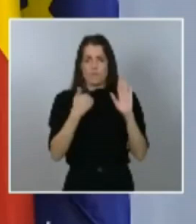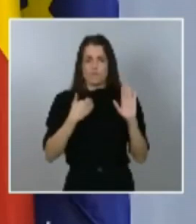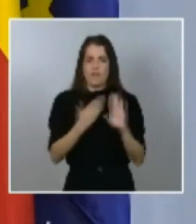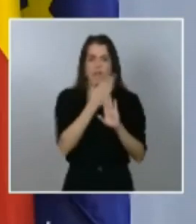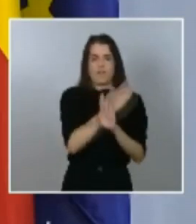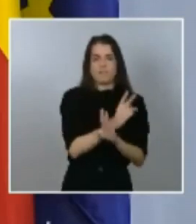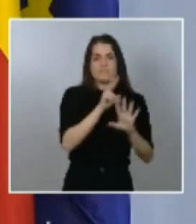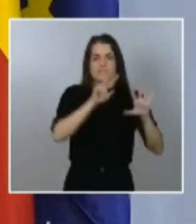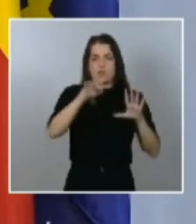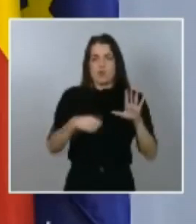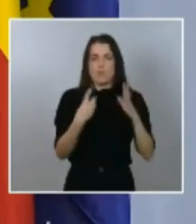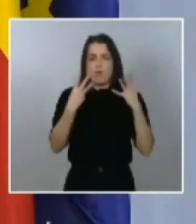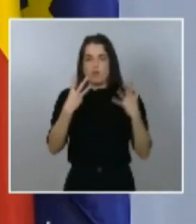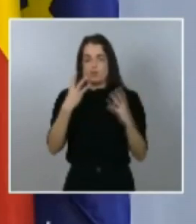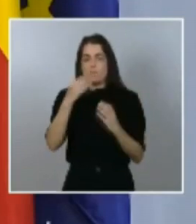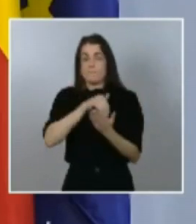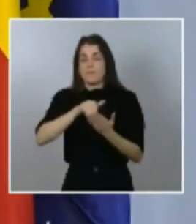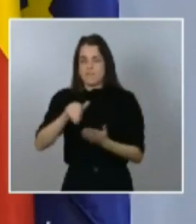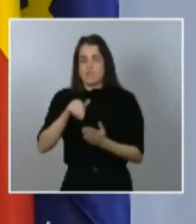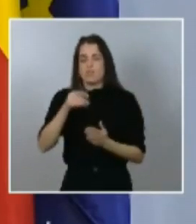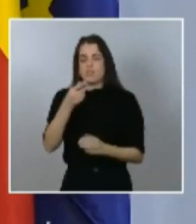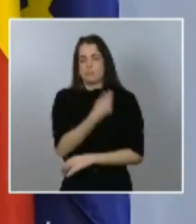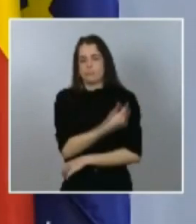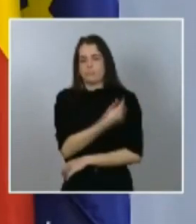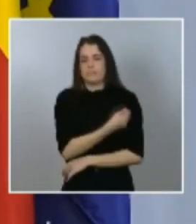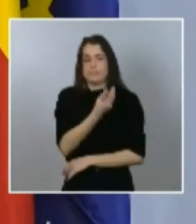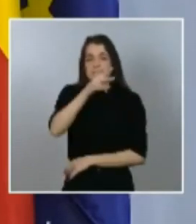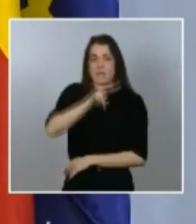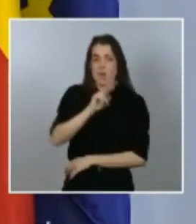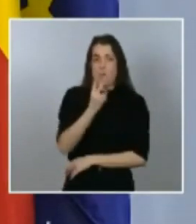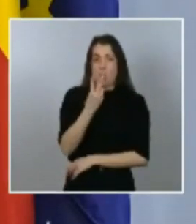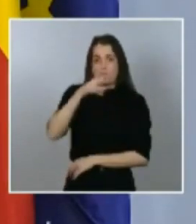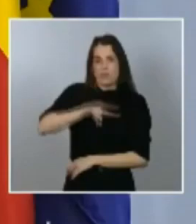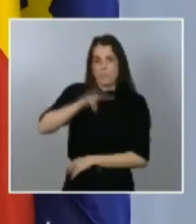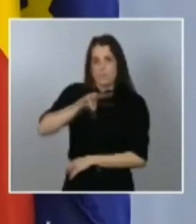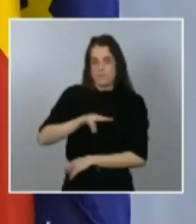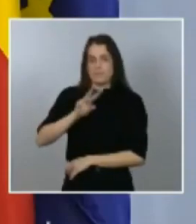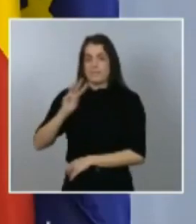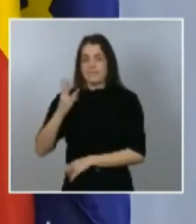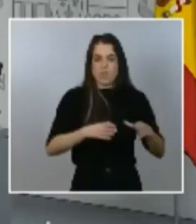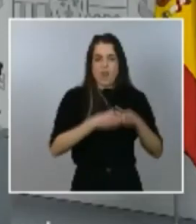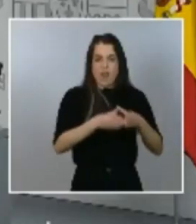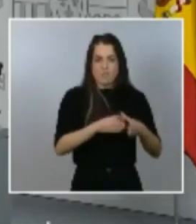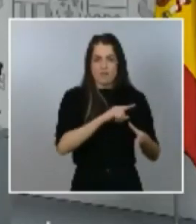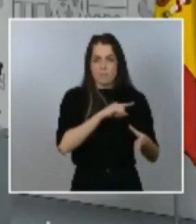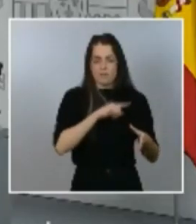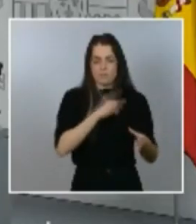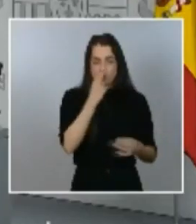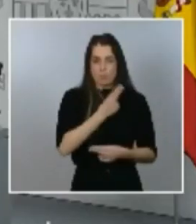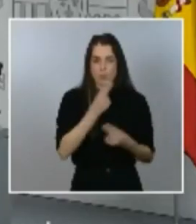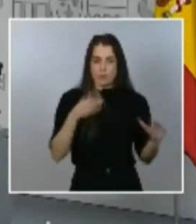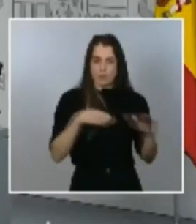dosis entre el segundo y el tercer trimestre y 5,2 millones en el último trimestre del año. El